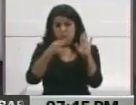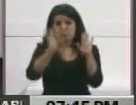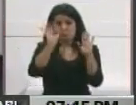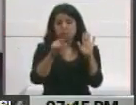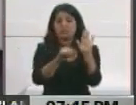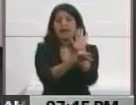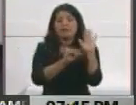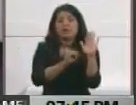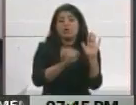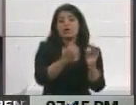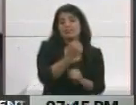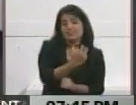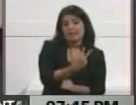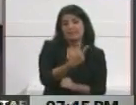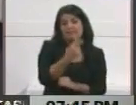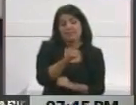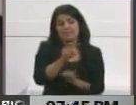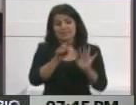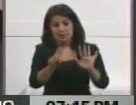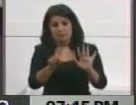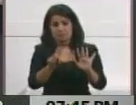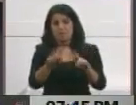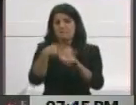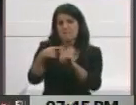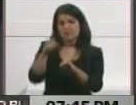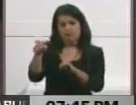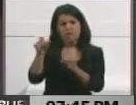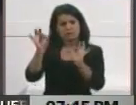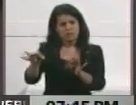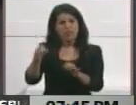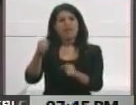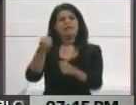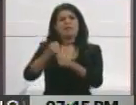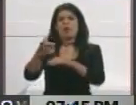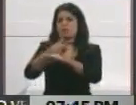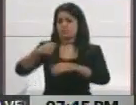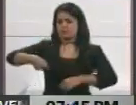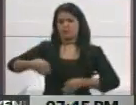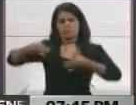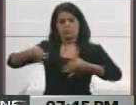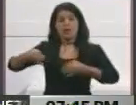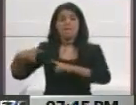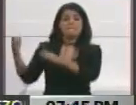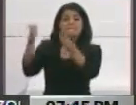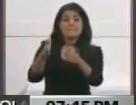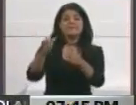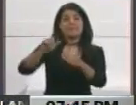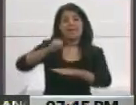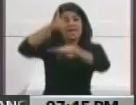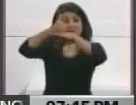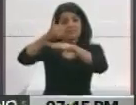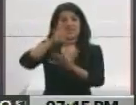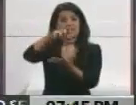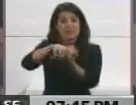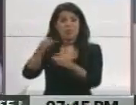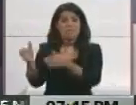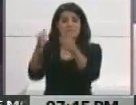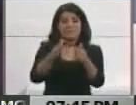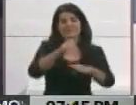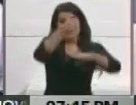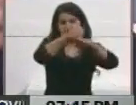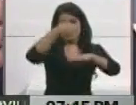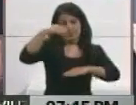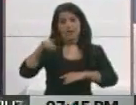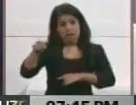pero también ha cumplido como jefe de gobierno como jefe de estado y como presidente Esta última gira que hizo de naturaleza